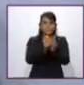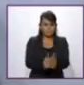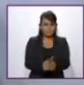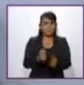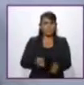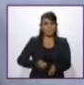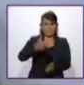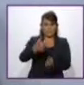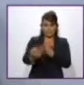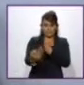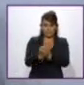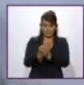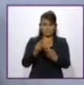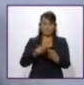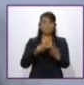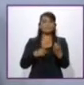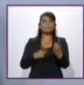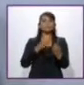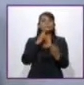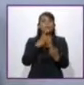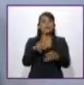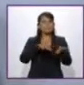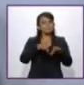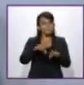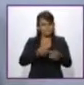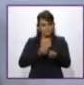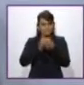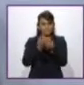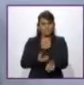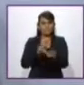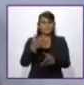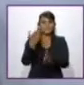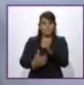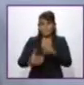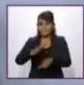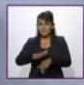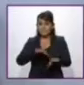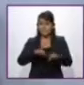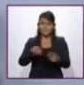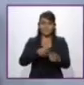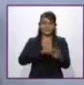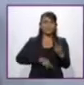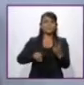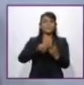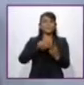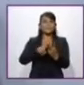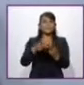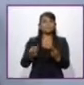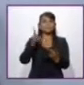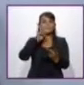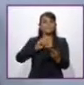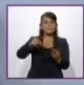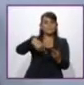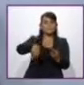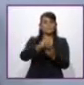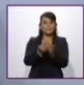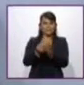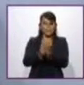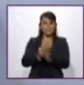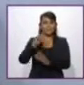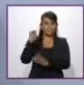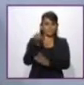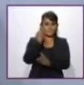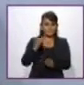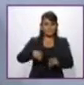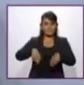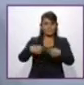Primero, para que nos den más y mejores empleos y que haya más demanda de empleos. Y número 2, la capacitación, la transferencia de tecnología y,